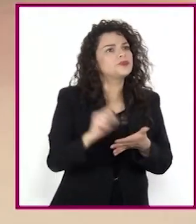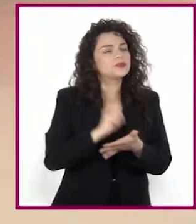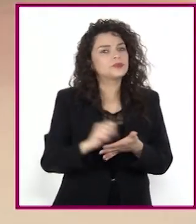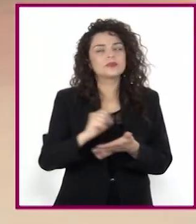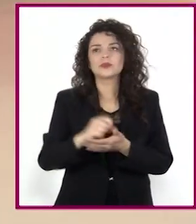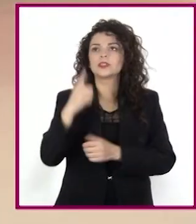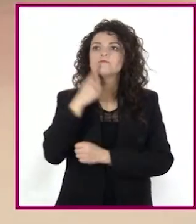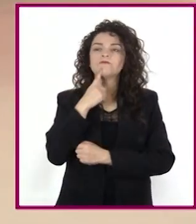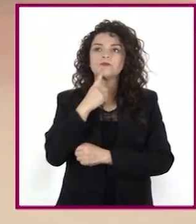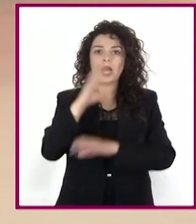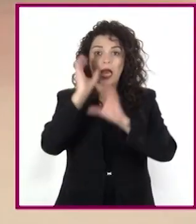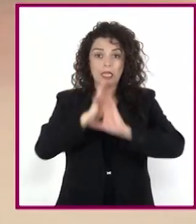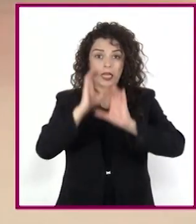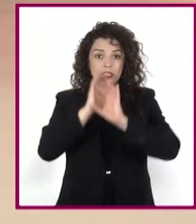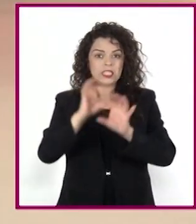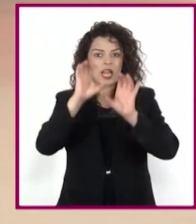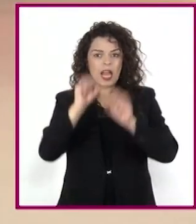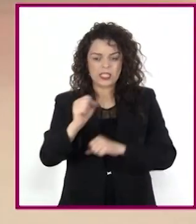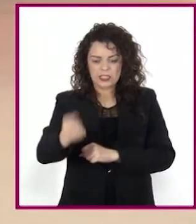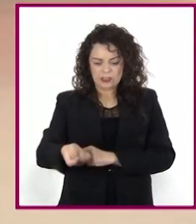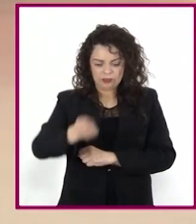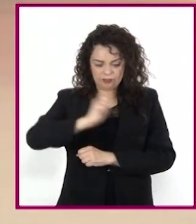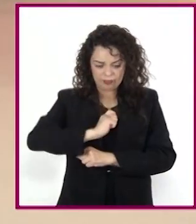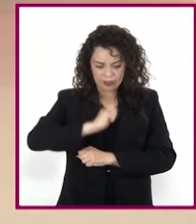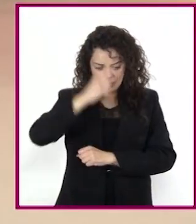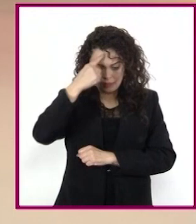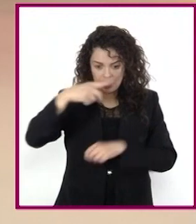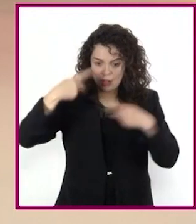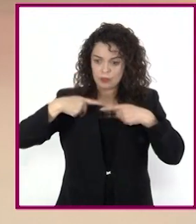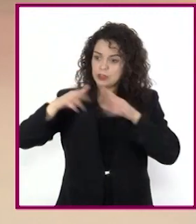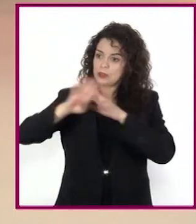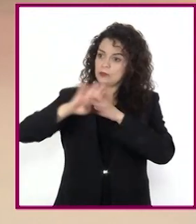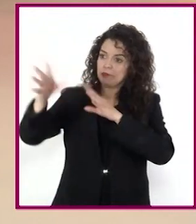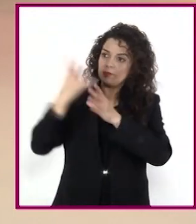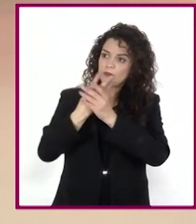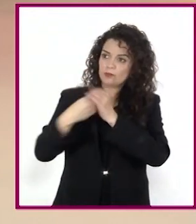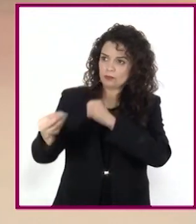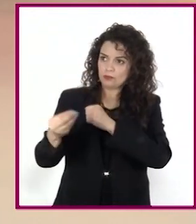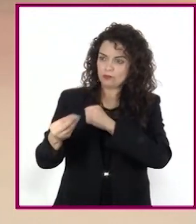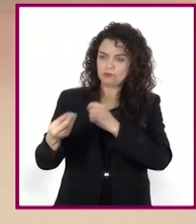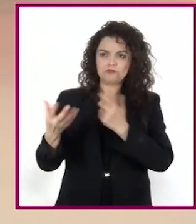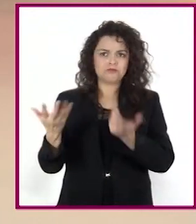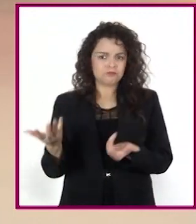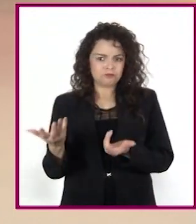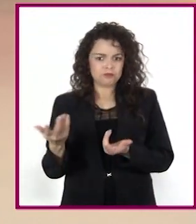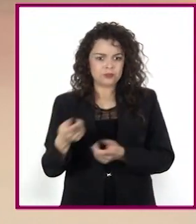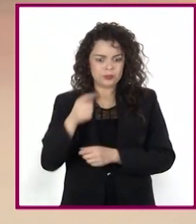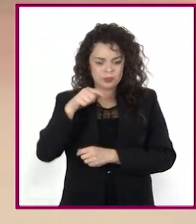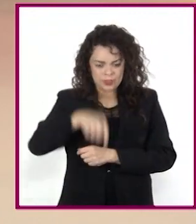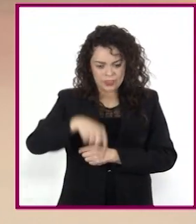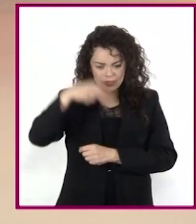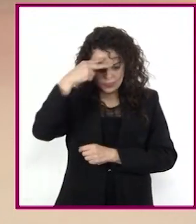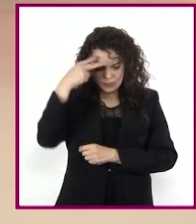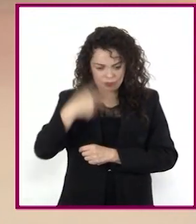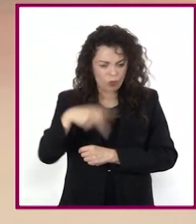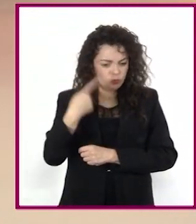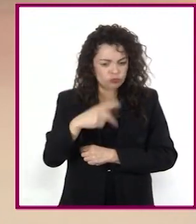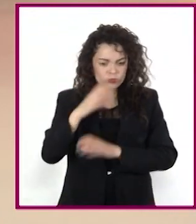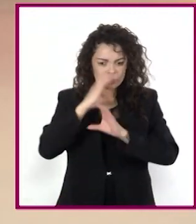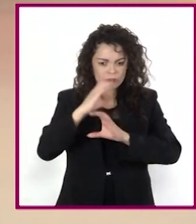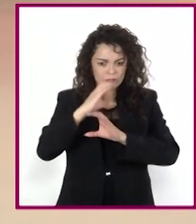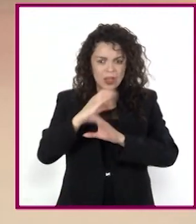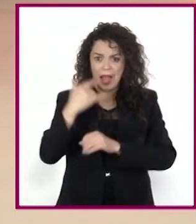las canciones son una forma de identidad para los migrantes, no es raro escuchar géneros propios de México en territorio